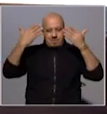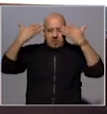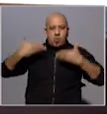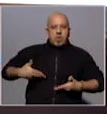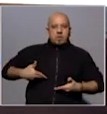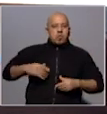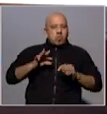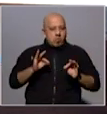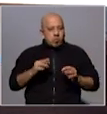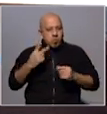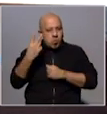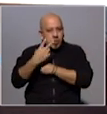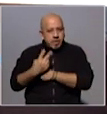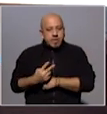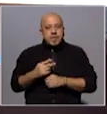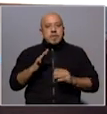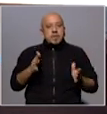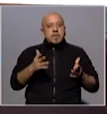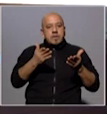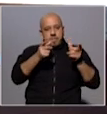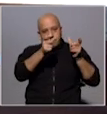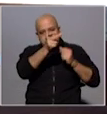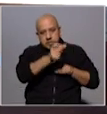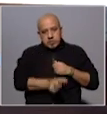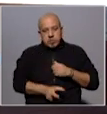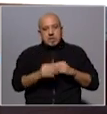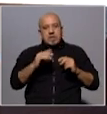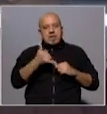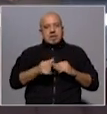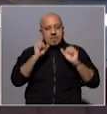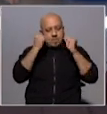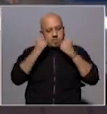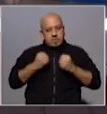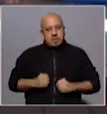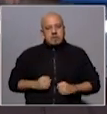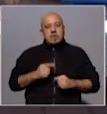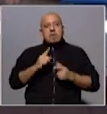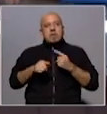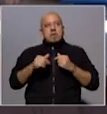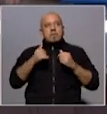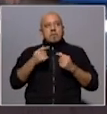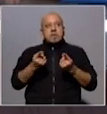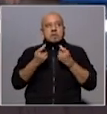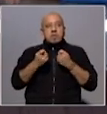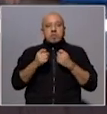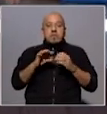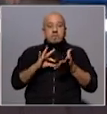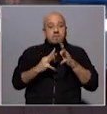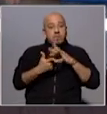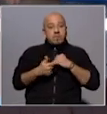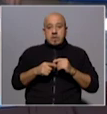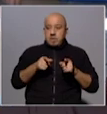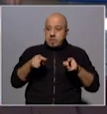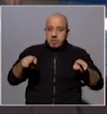este enfatizando también a las personas con movilidad reducida que necesitábamos una forma de llegar a la gente que